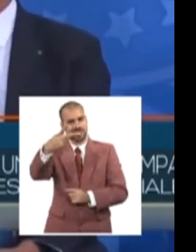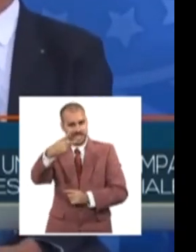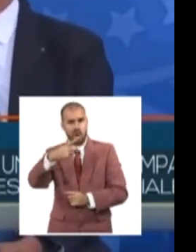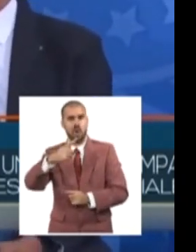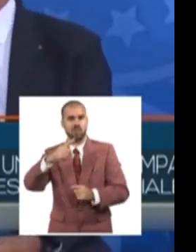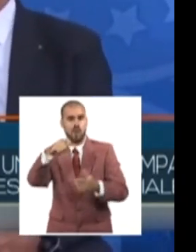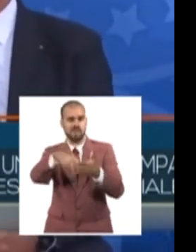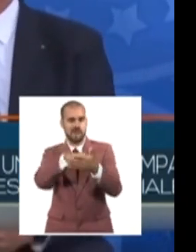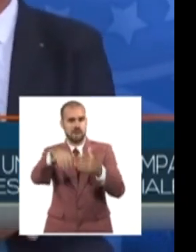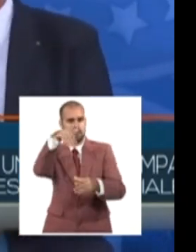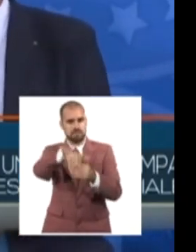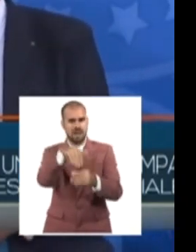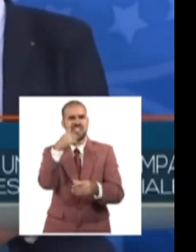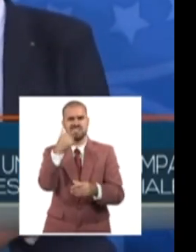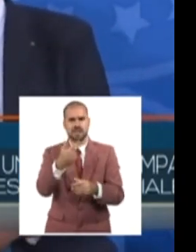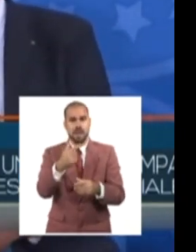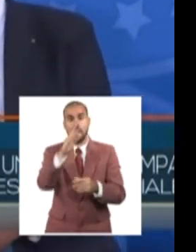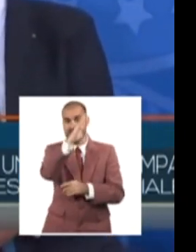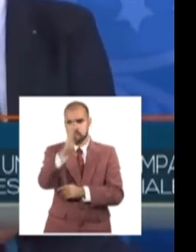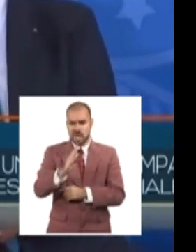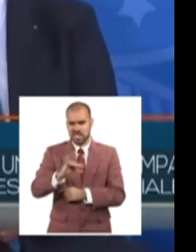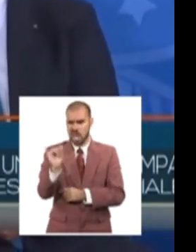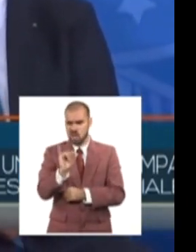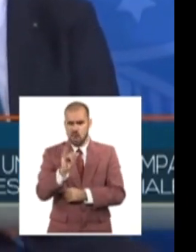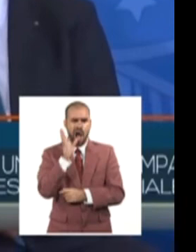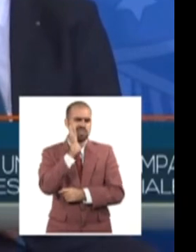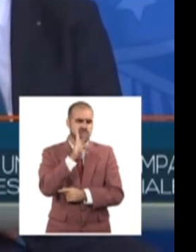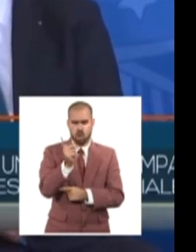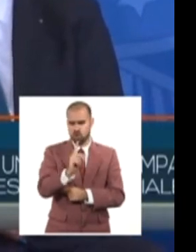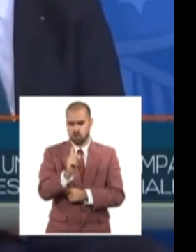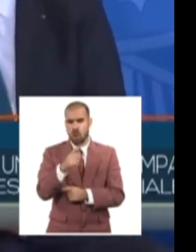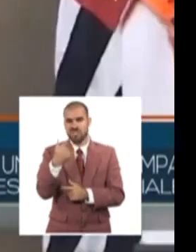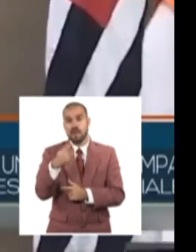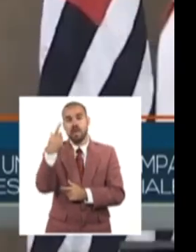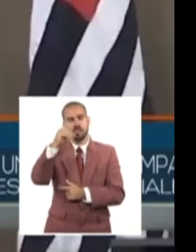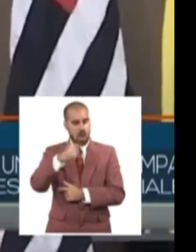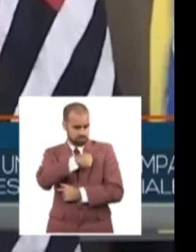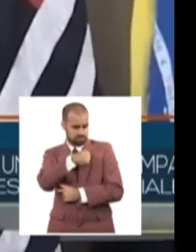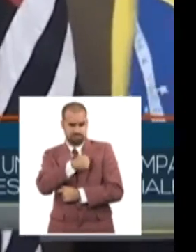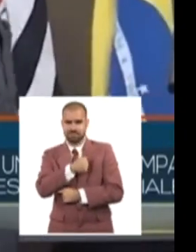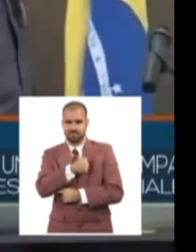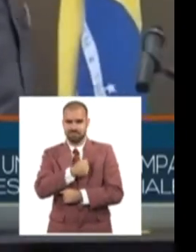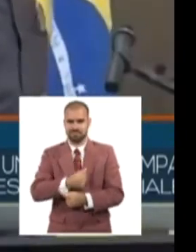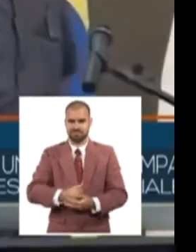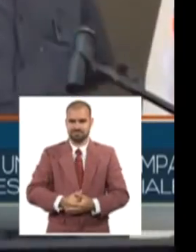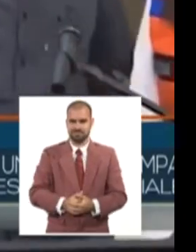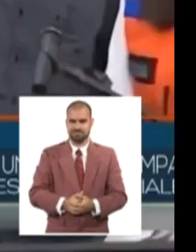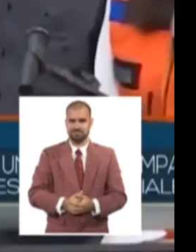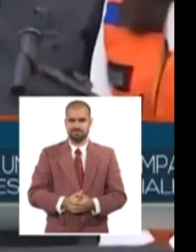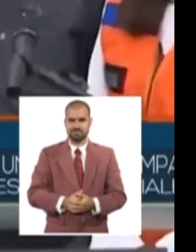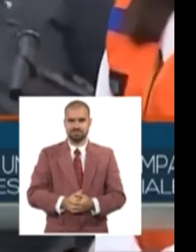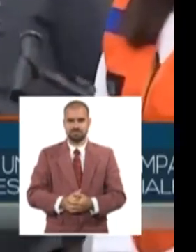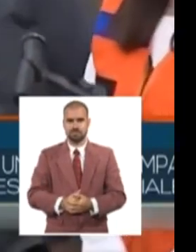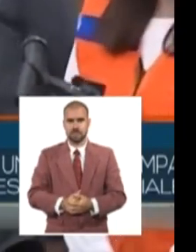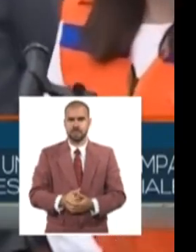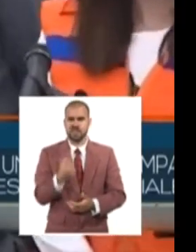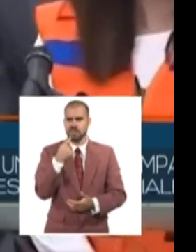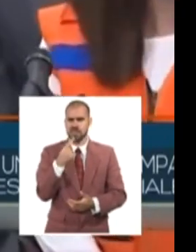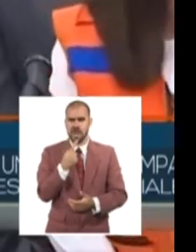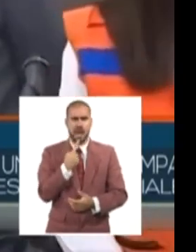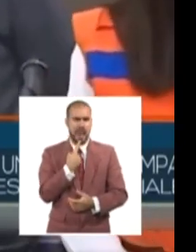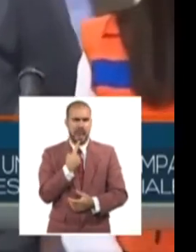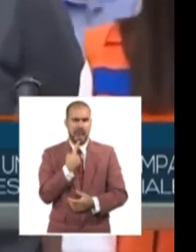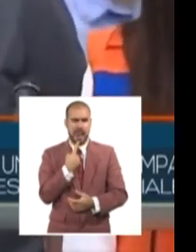de un brasil sin pandemia sin corrupción y con dios en el corazón estas narrativas ya no se mantienen